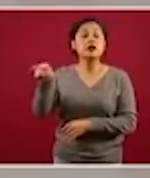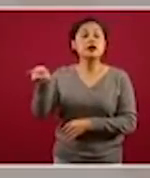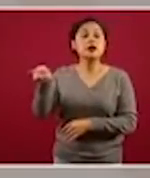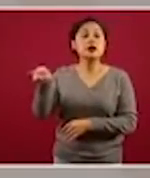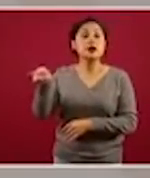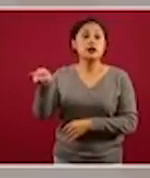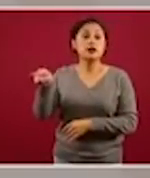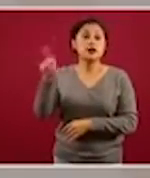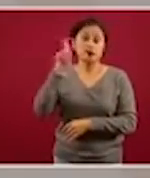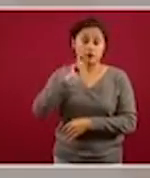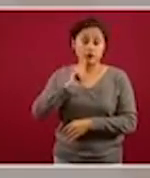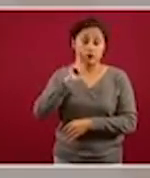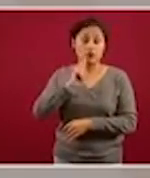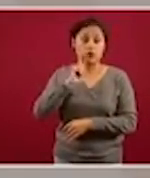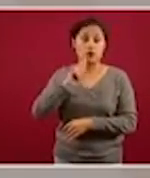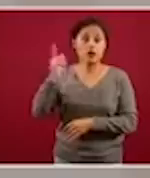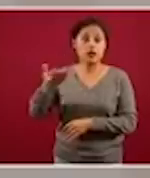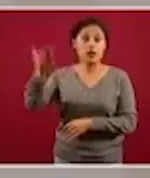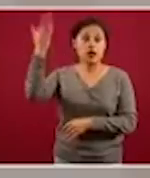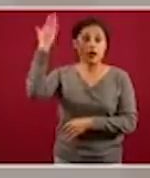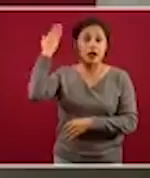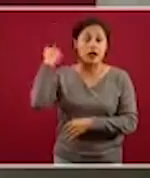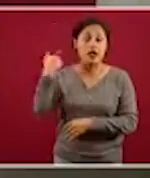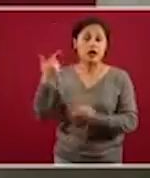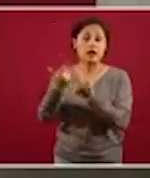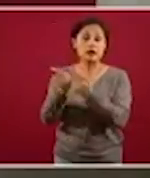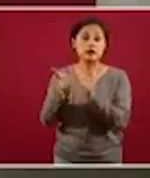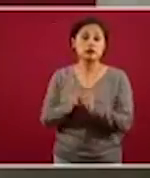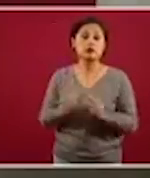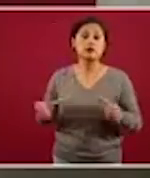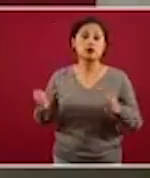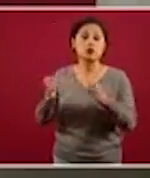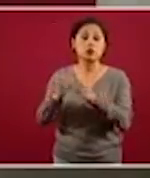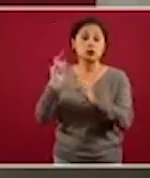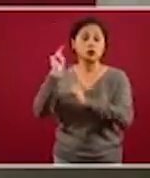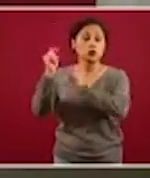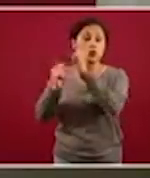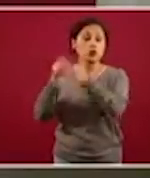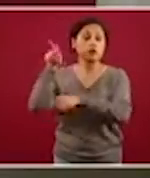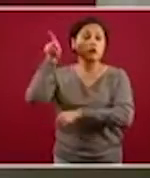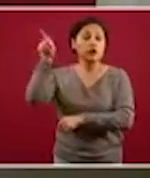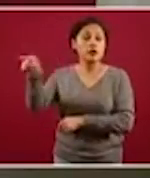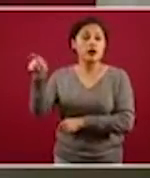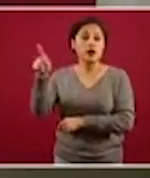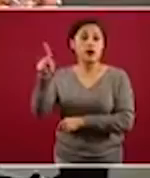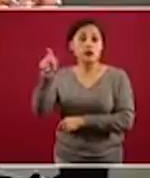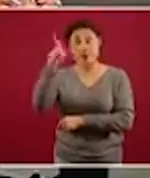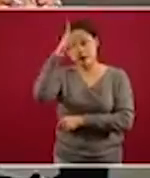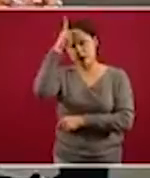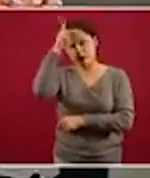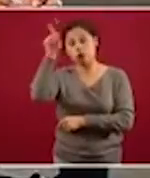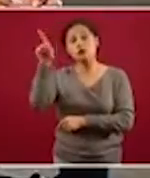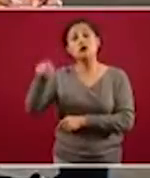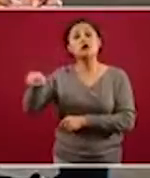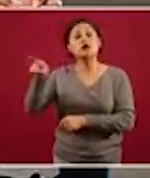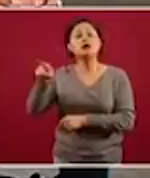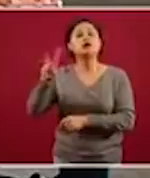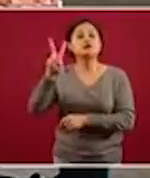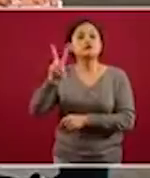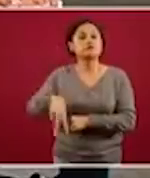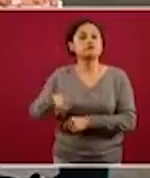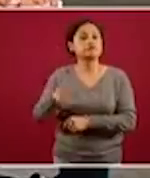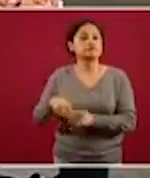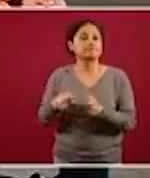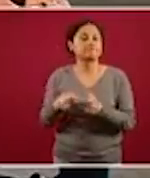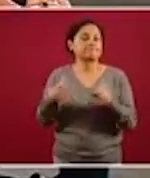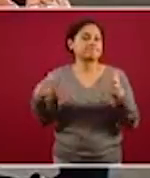de turistas al que me refiero, que estaban en Cusco, Perú. Hay que tomar en cuenta que el turismo entre México y Perú ha crecido muchísimo. Son cientos